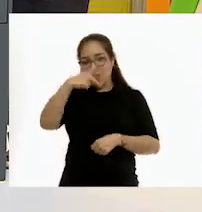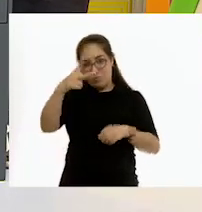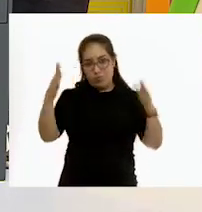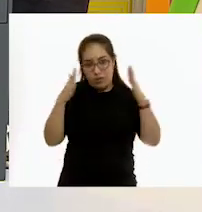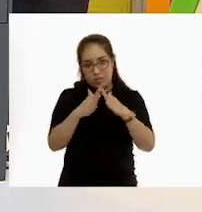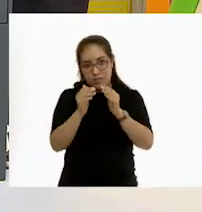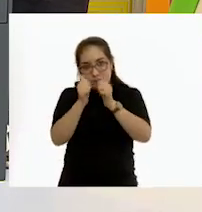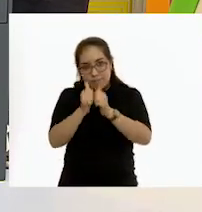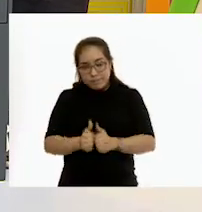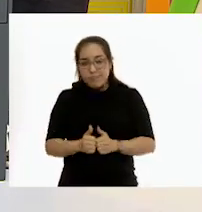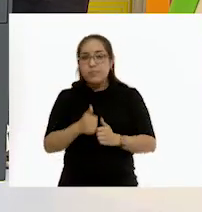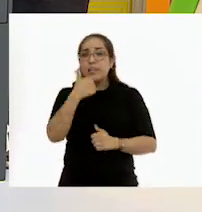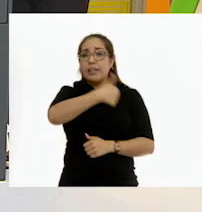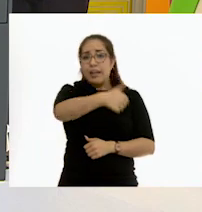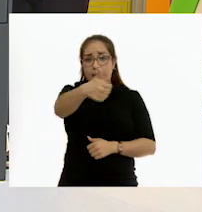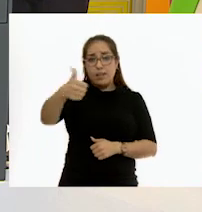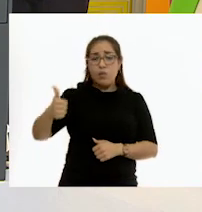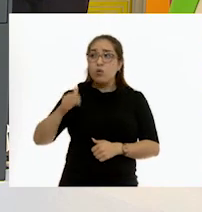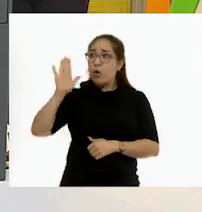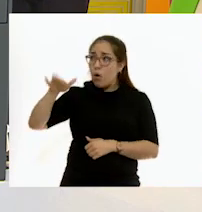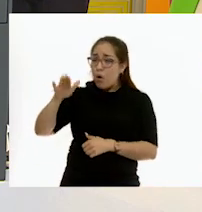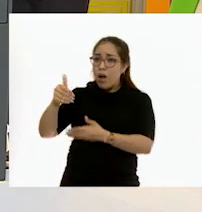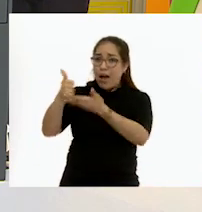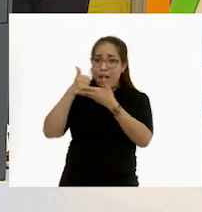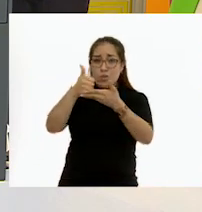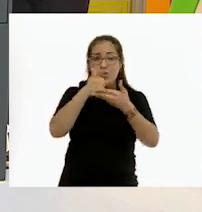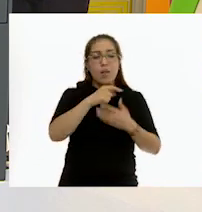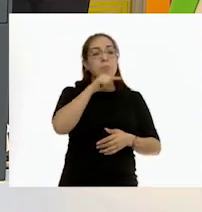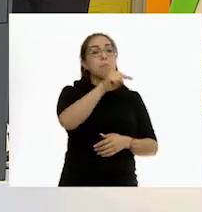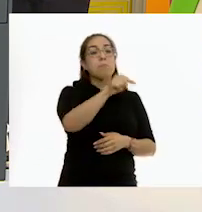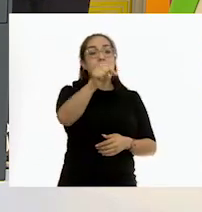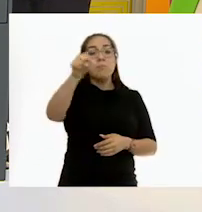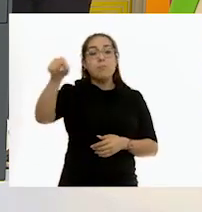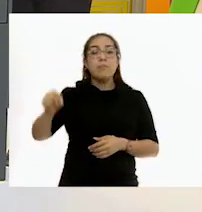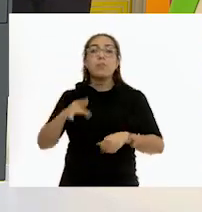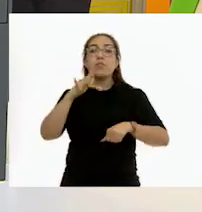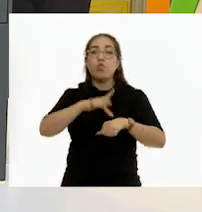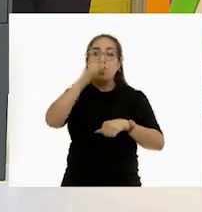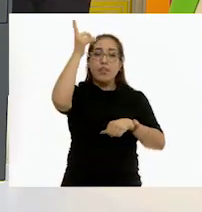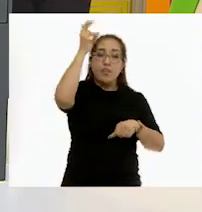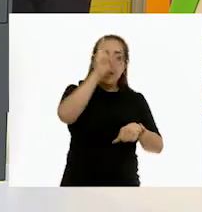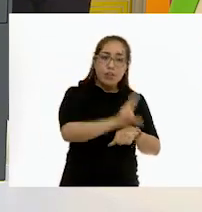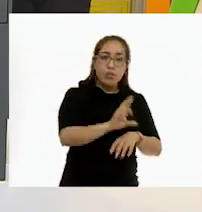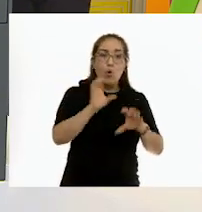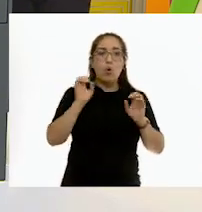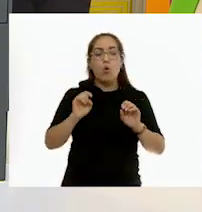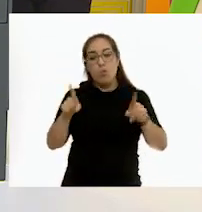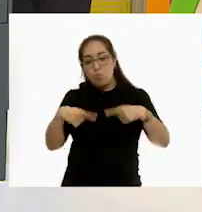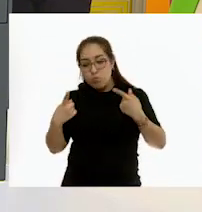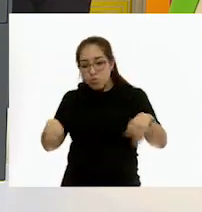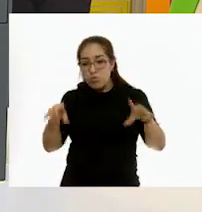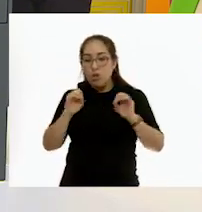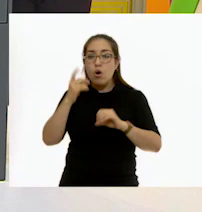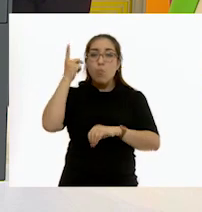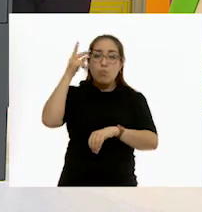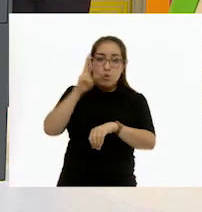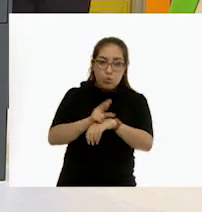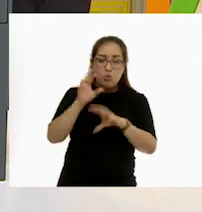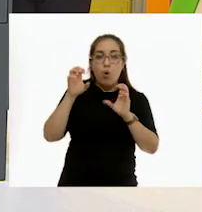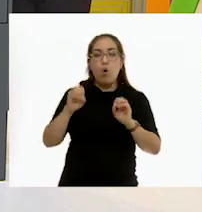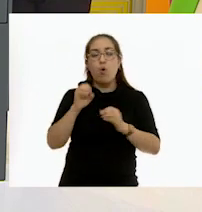casita, a cada uno le asigne una función, ya sea el director, el productor,